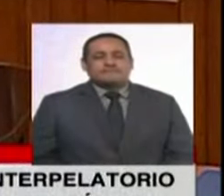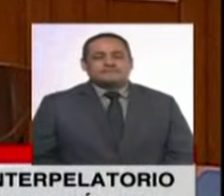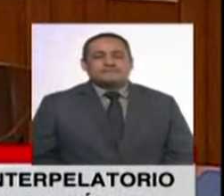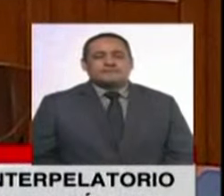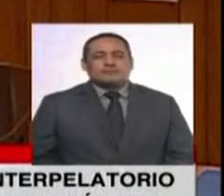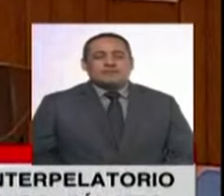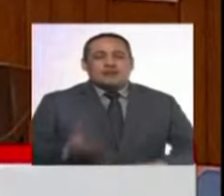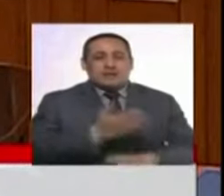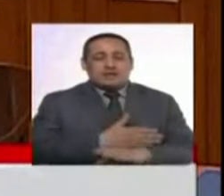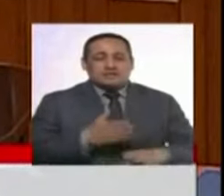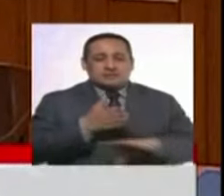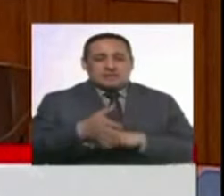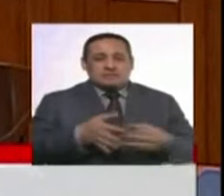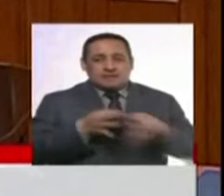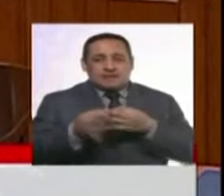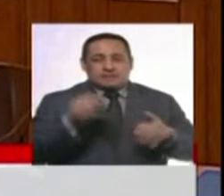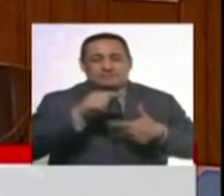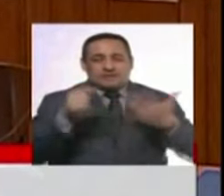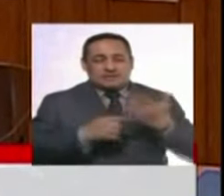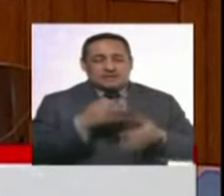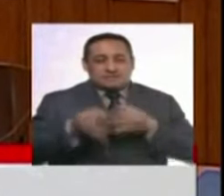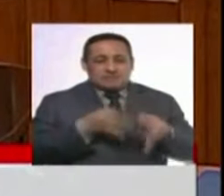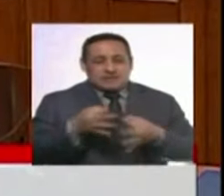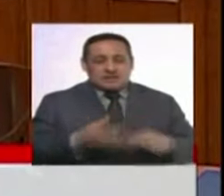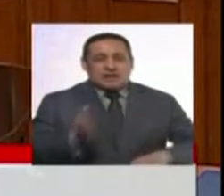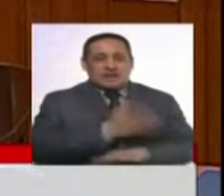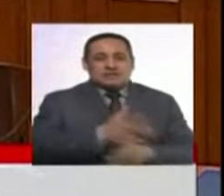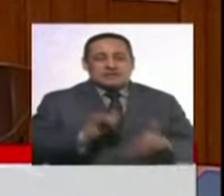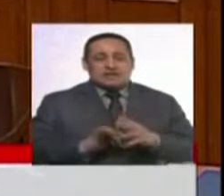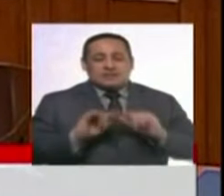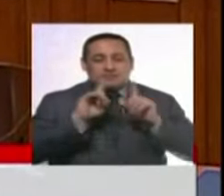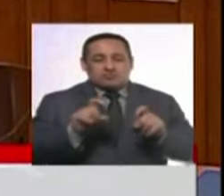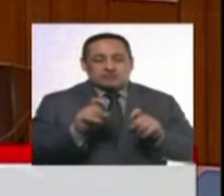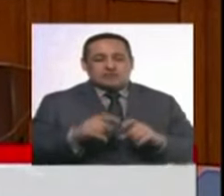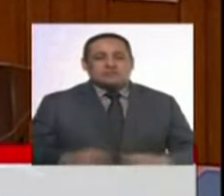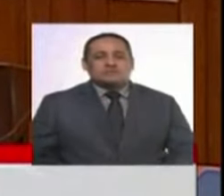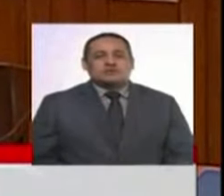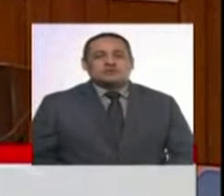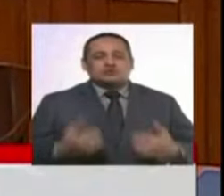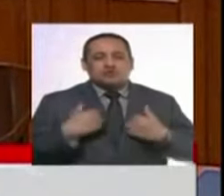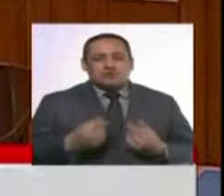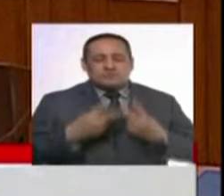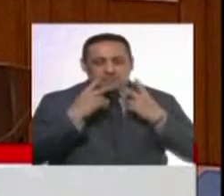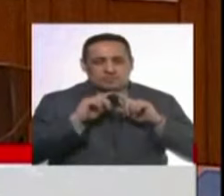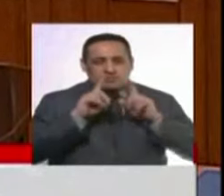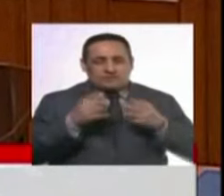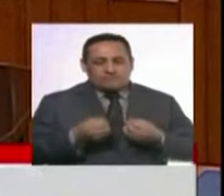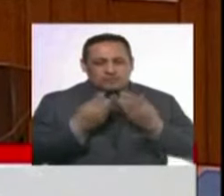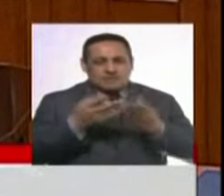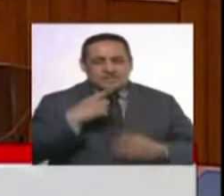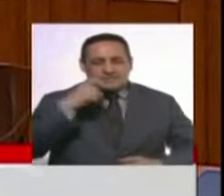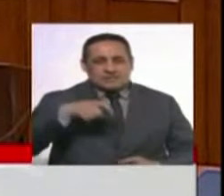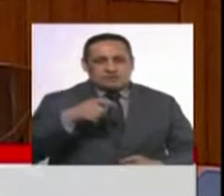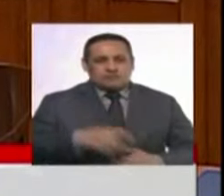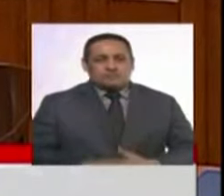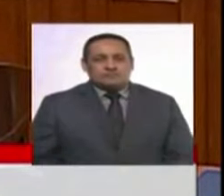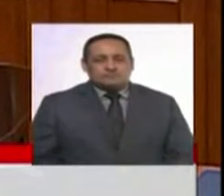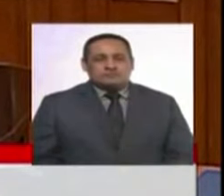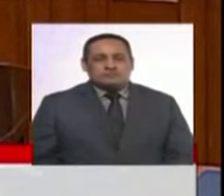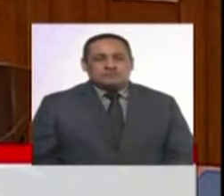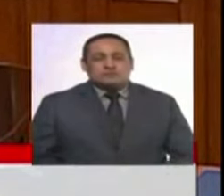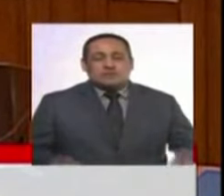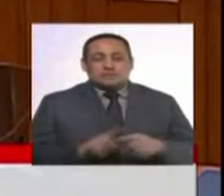antes de entrar al detalle de las cifras e indicadores que requiere la pregunta considero necesario precisar lo siguiente